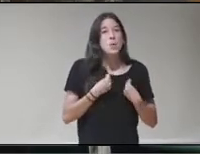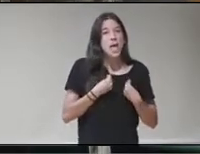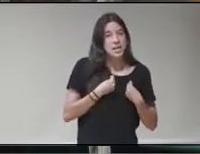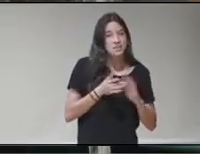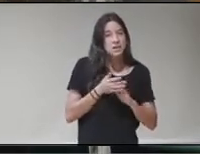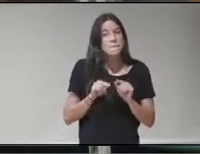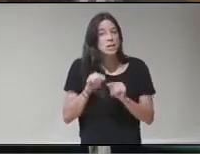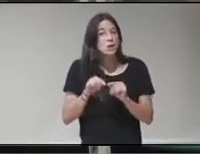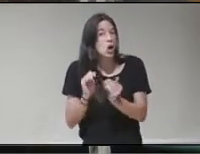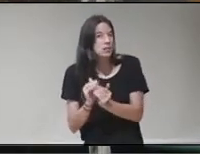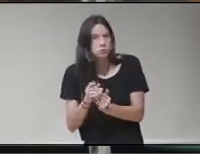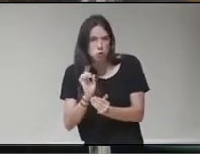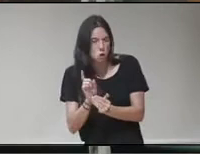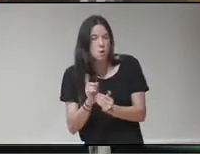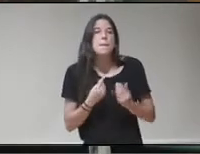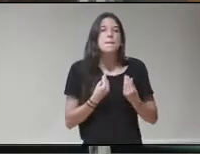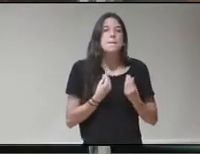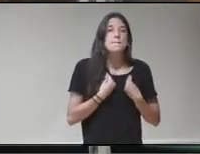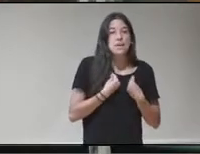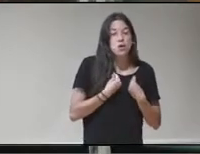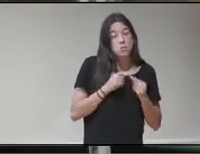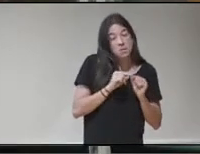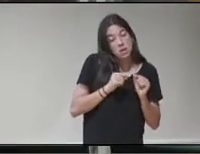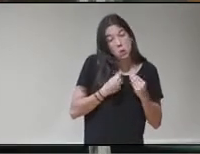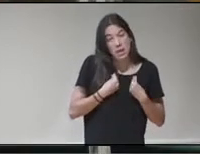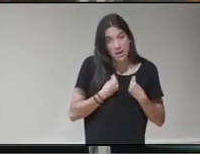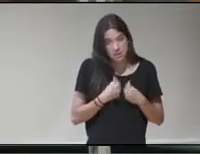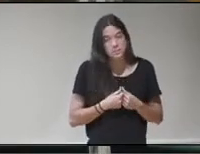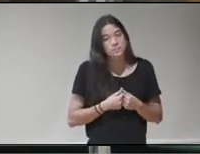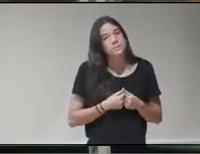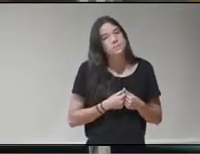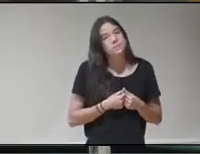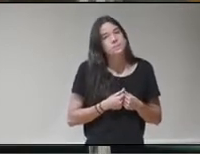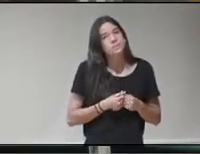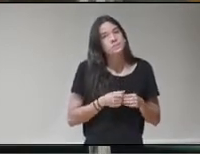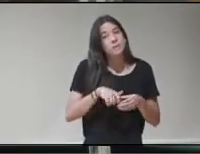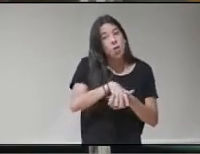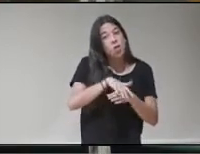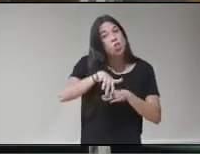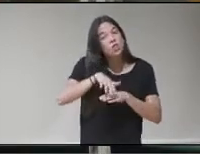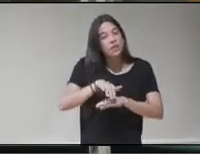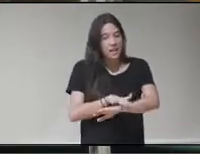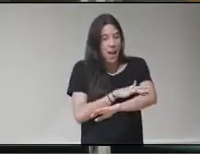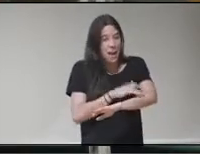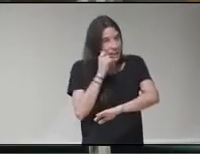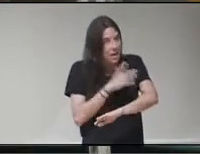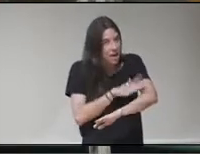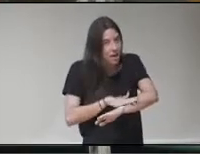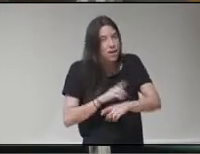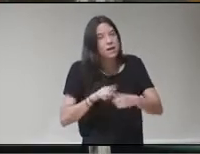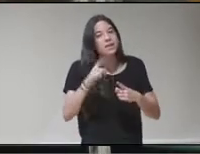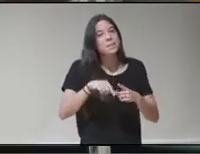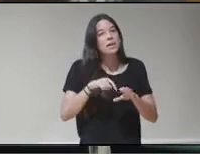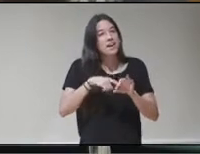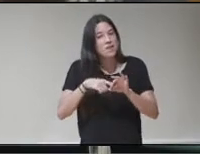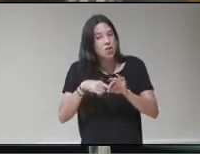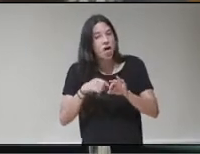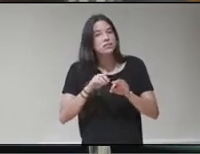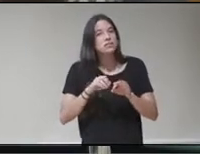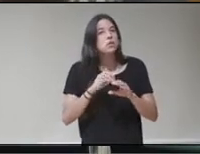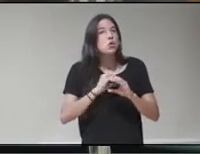microorganismos, que colonizan establemente a la superficie epidérmica y los conductos y cavidades corporales que se comunican con el